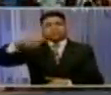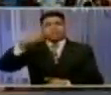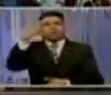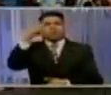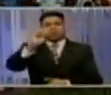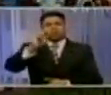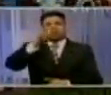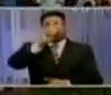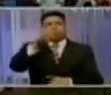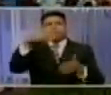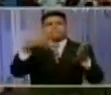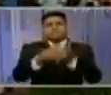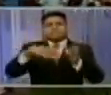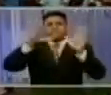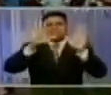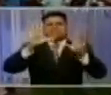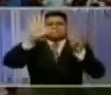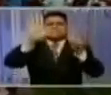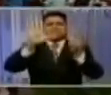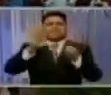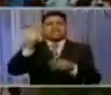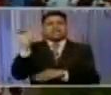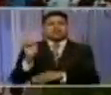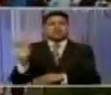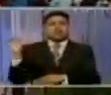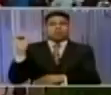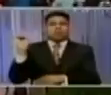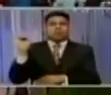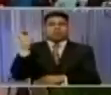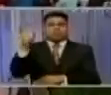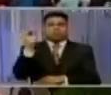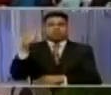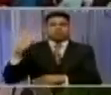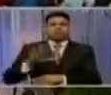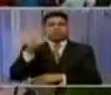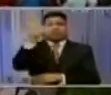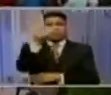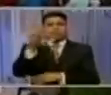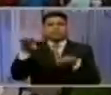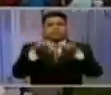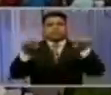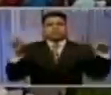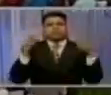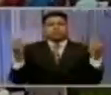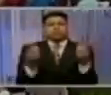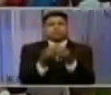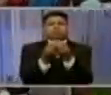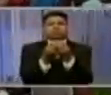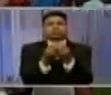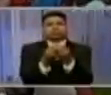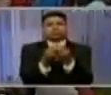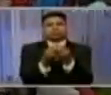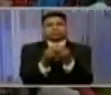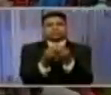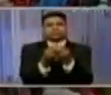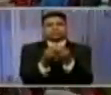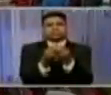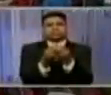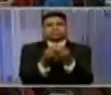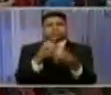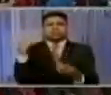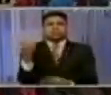2016, el Congreso de la Patria de la Educación, juntos, como un